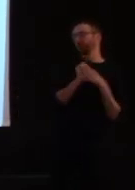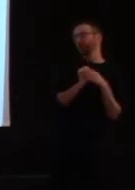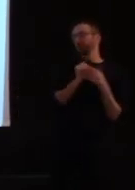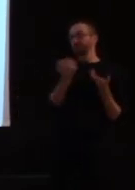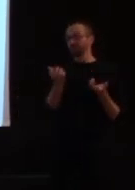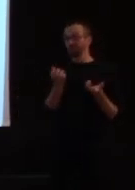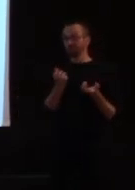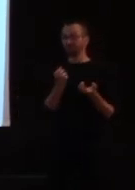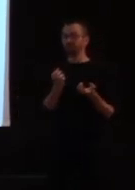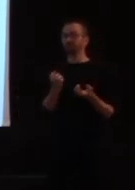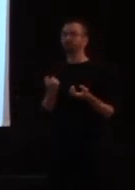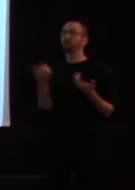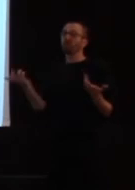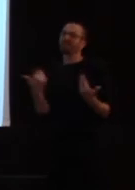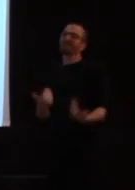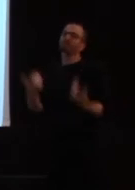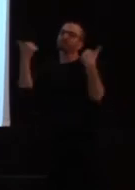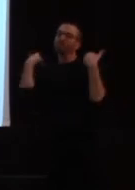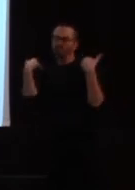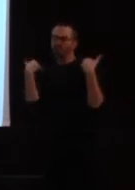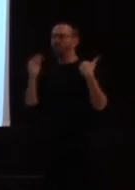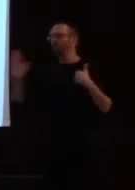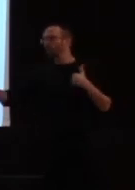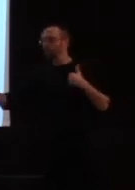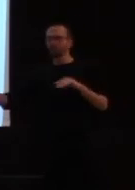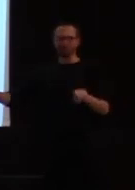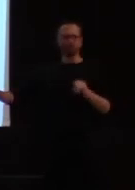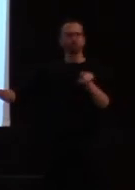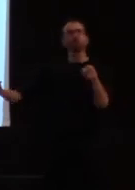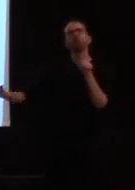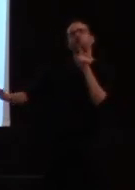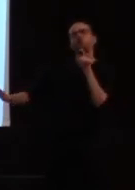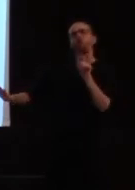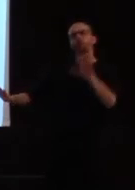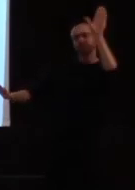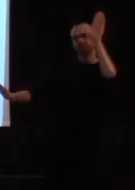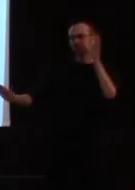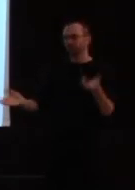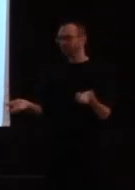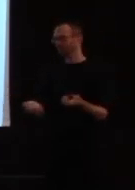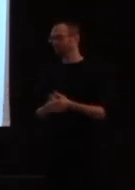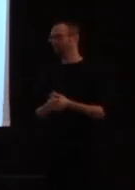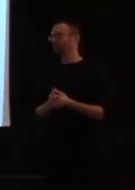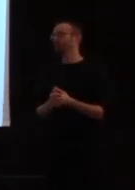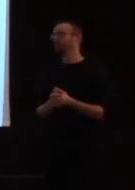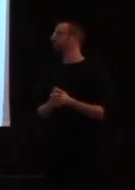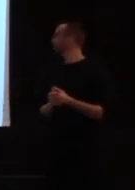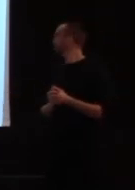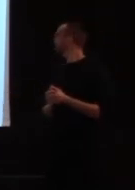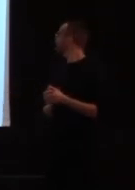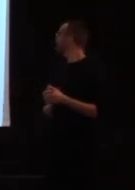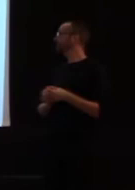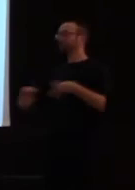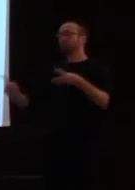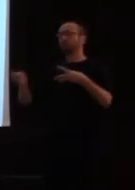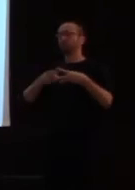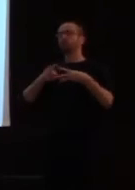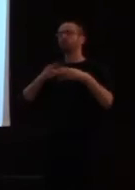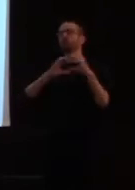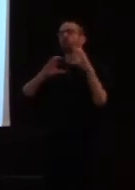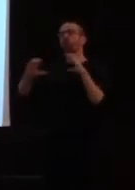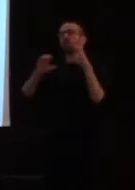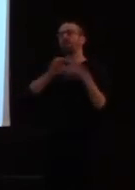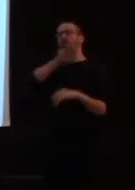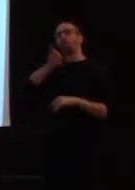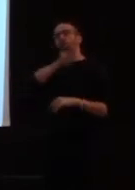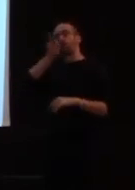responsabilidad hacer que todos tengan su espacio en clase. Vamos ahora a ver sobre este primer punto, que es la competencia de la docente. Vamos a